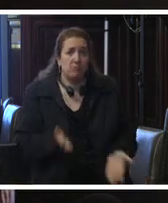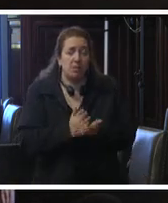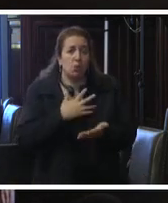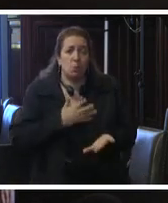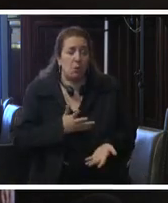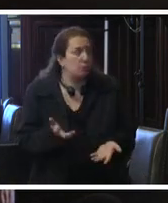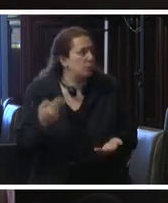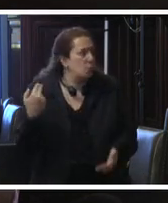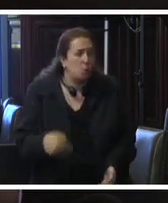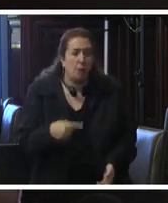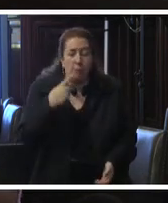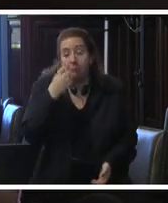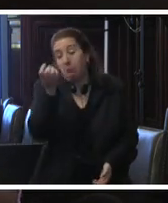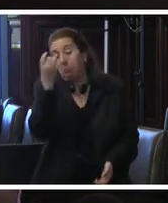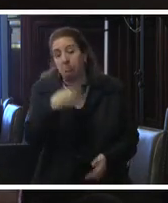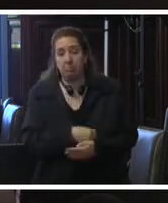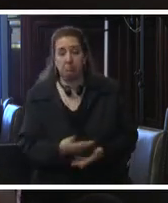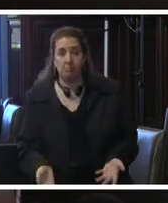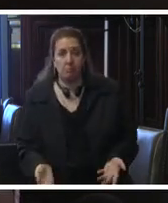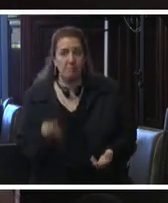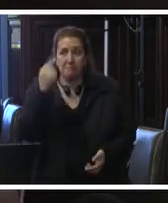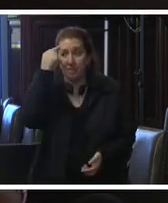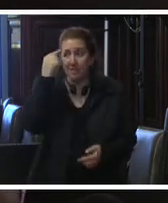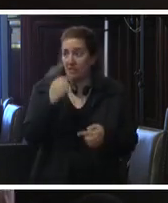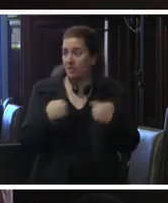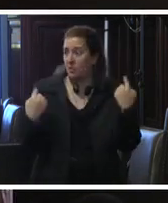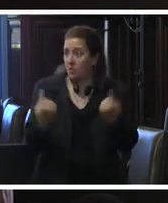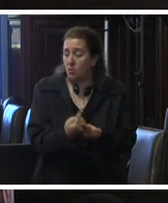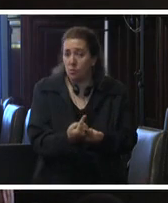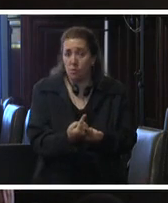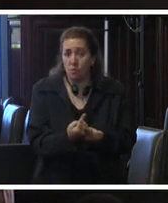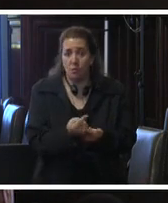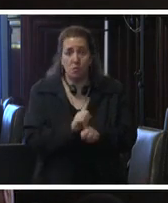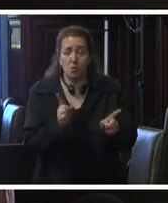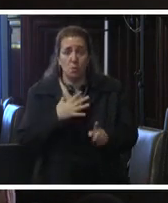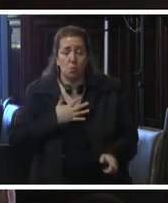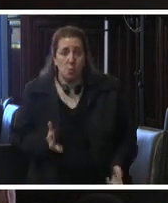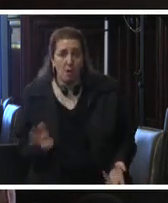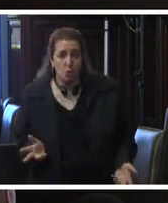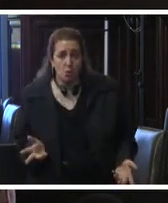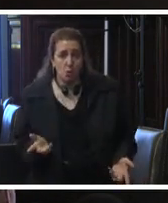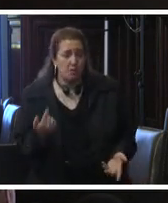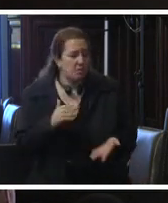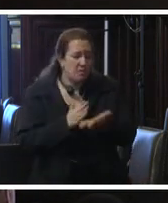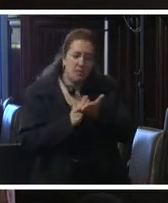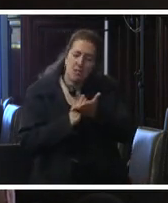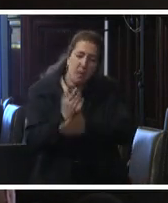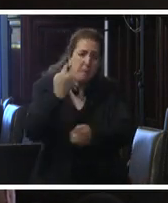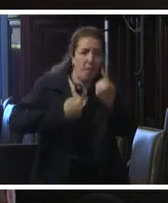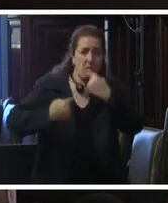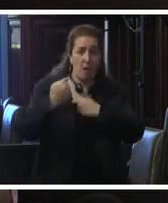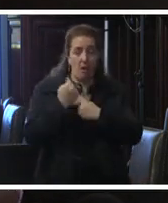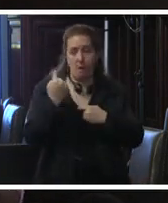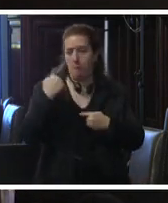dónde vamos a esperar. Piensan de que nosotros somos, tal vez no somos humanos y siempre están atacando, pero